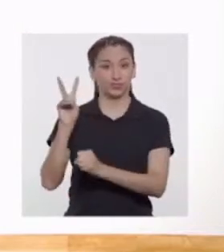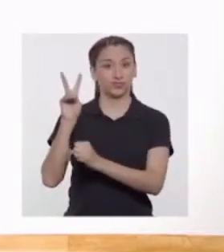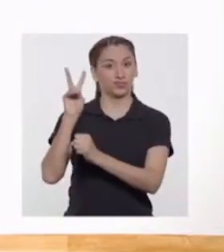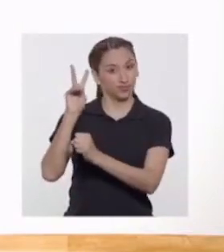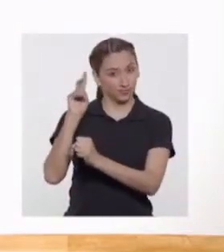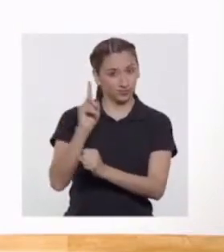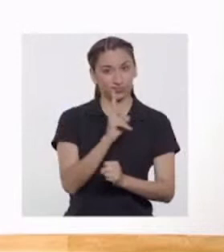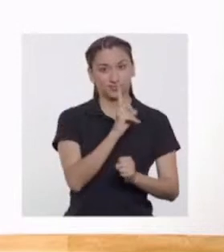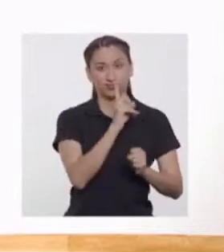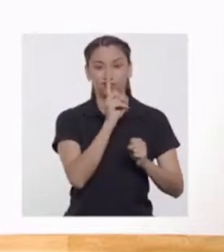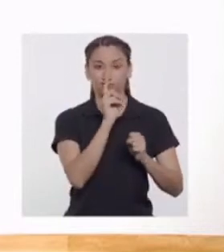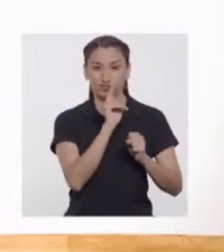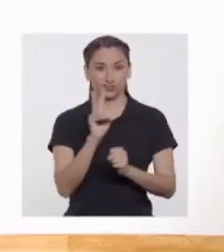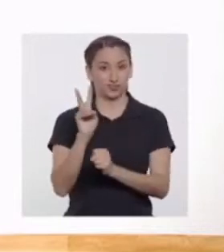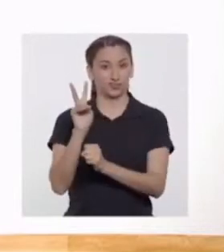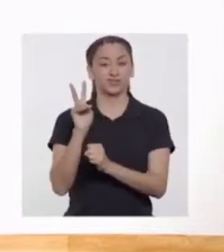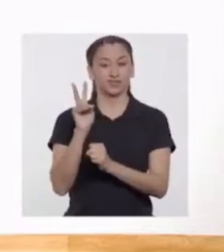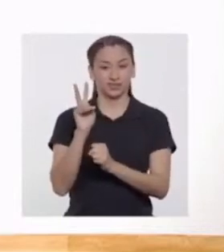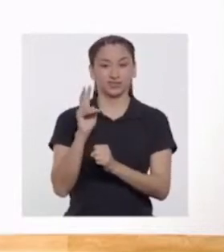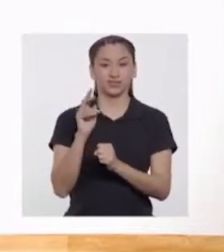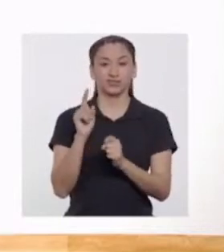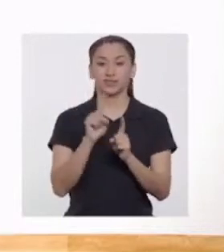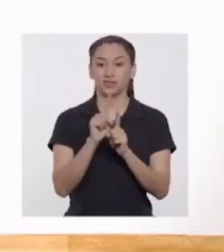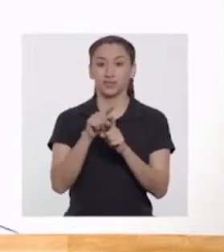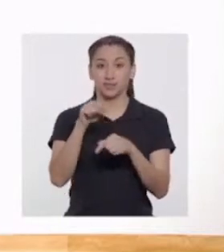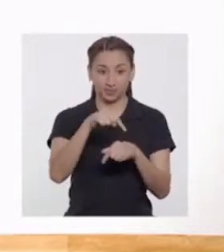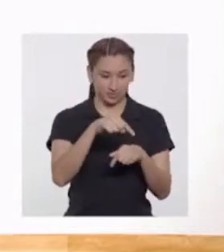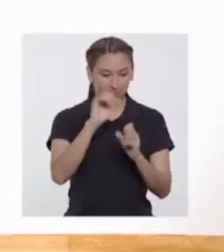uno, dos, por aquí también,